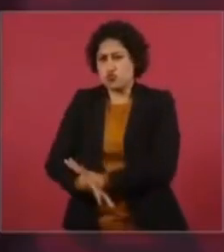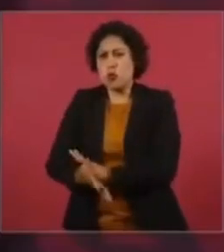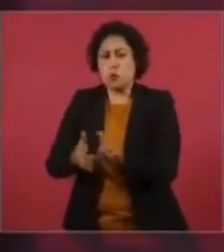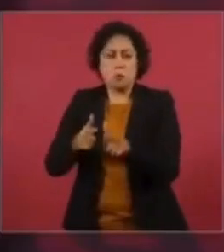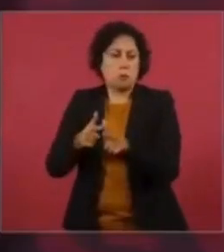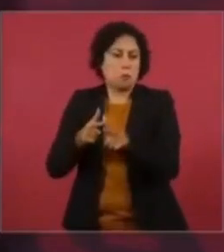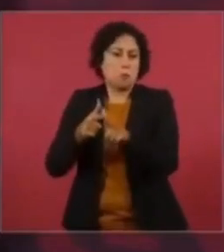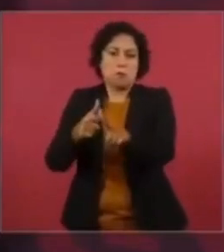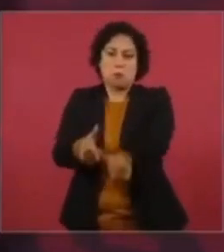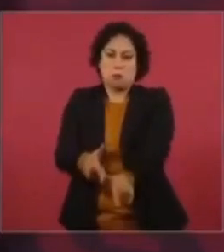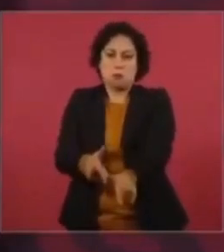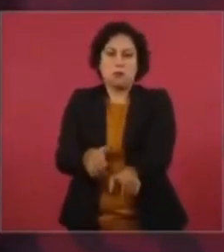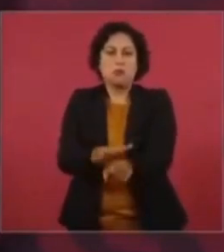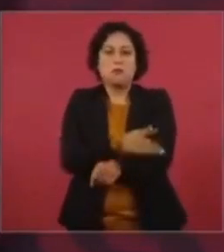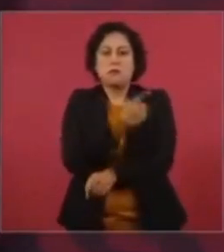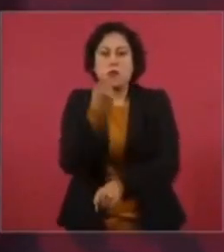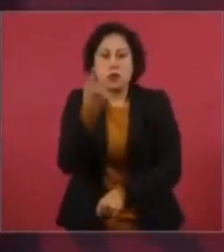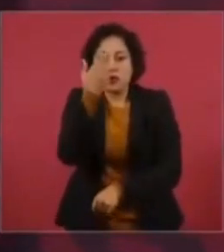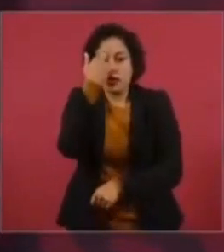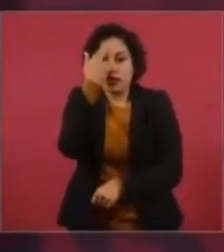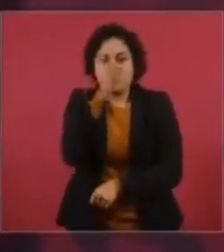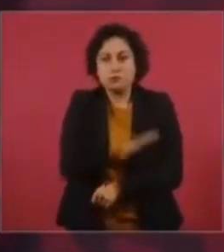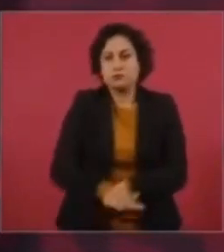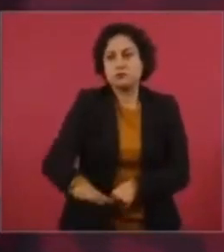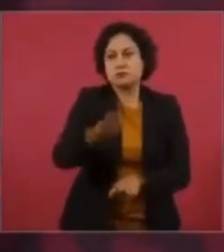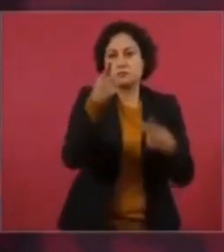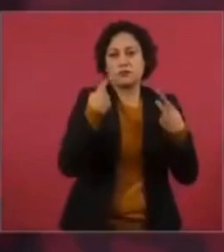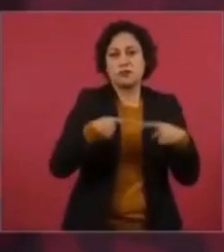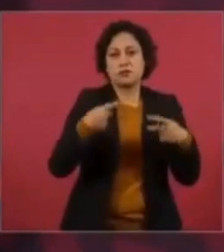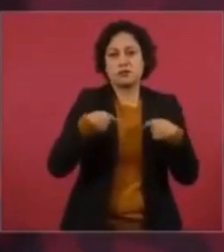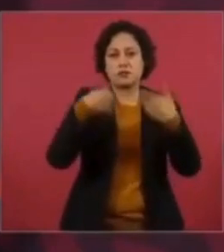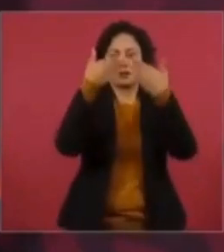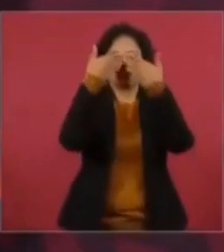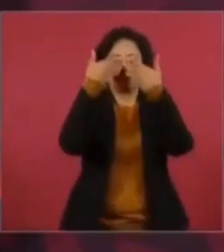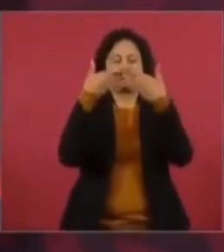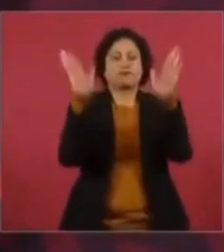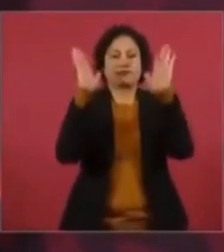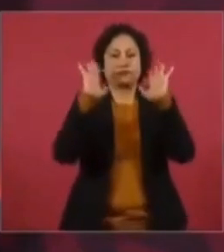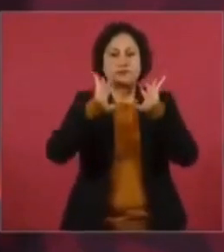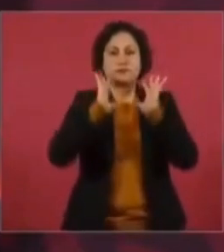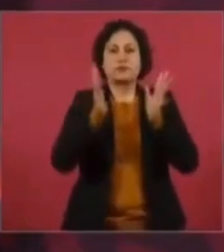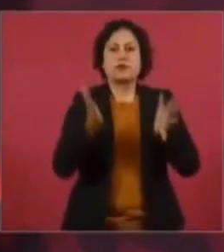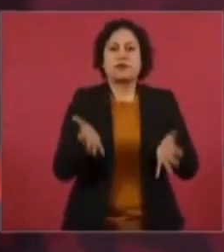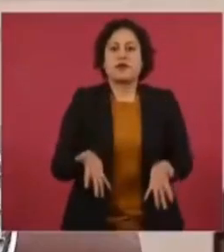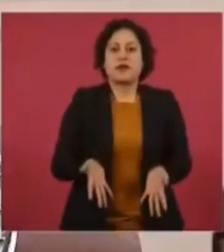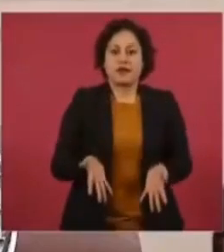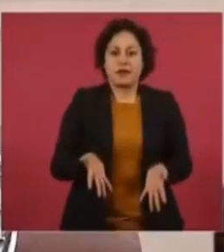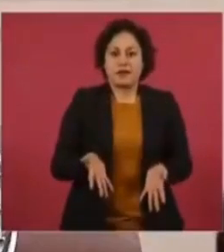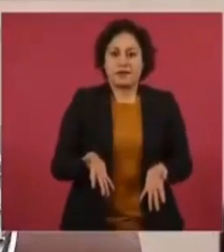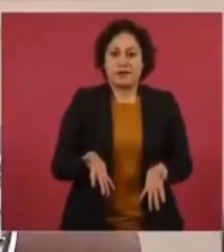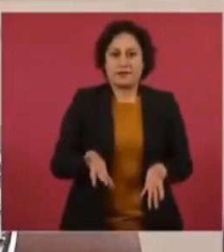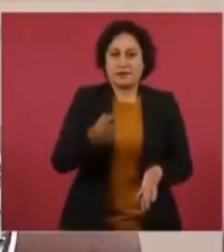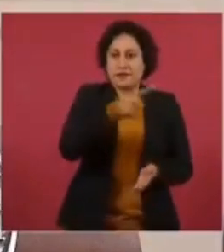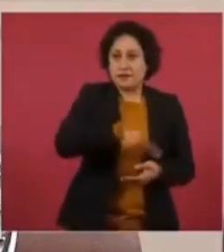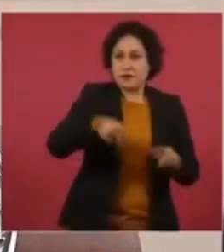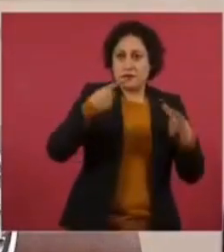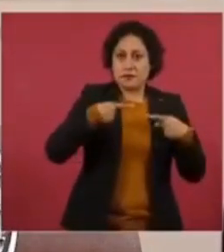la mentalidad del pueblo, que es lo más difícil de lograr. Pero cuando cambia la mentalidad del pueblo, cambia todo.